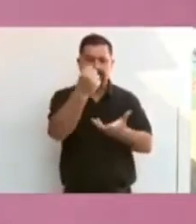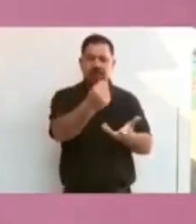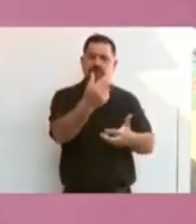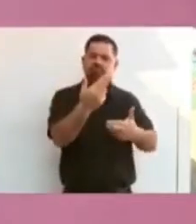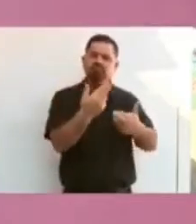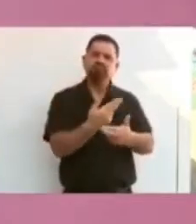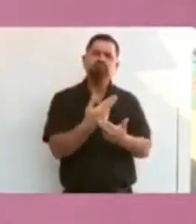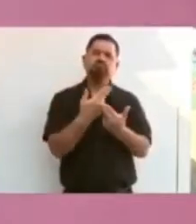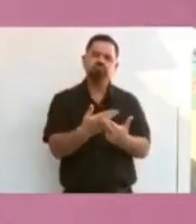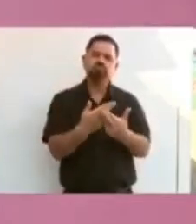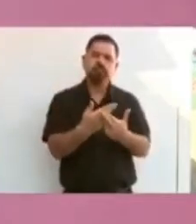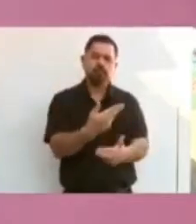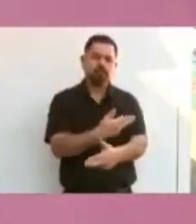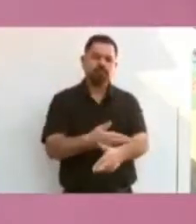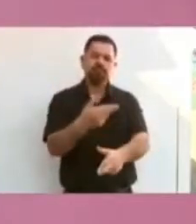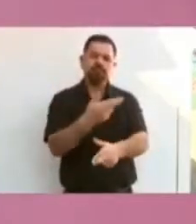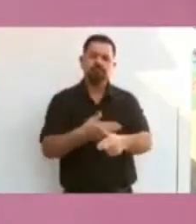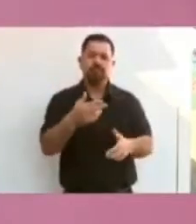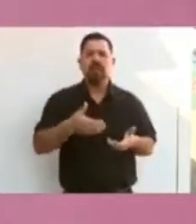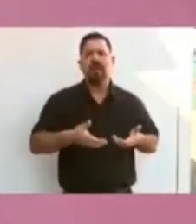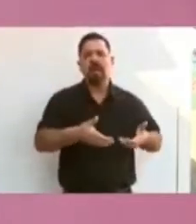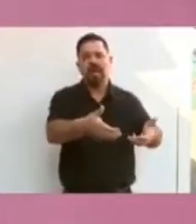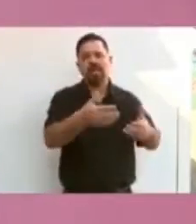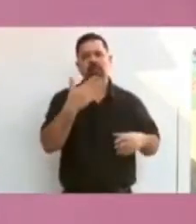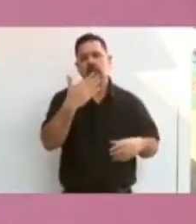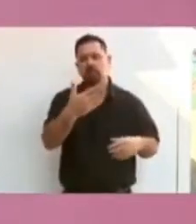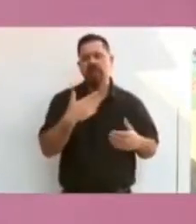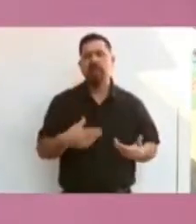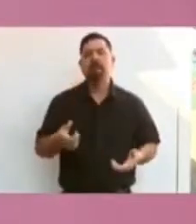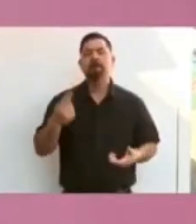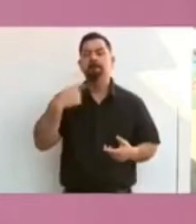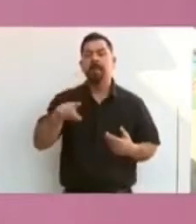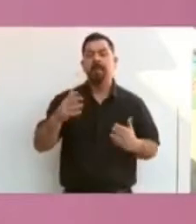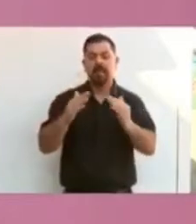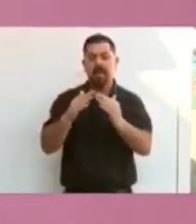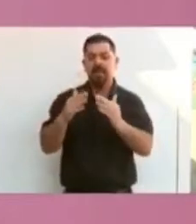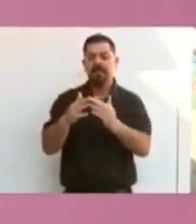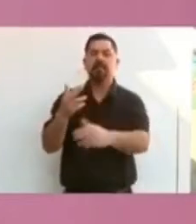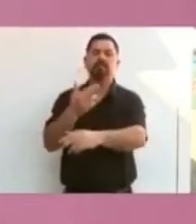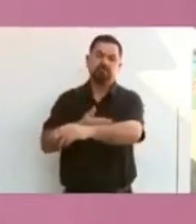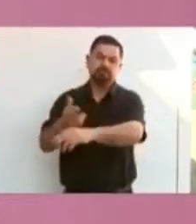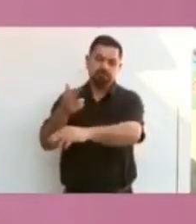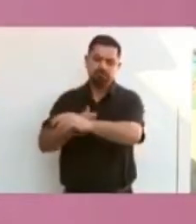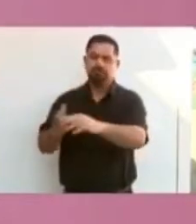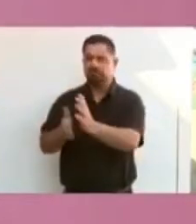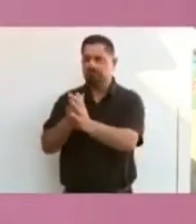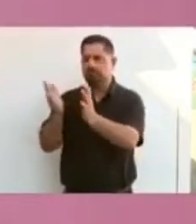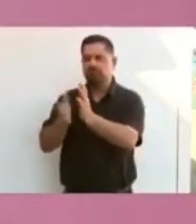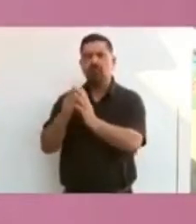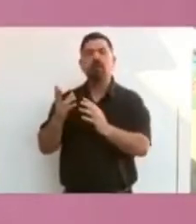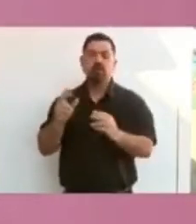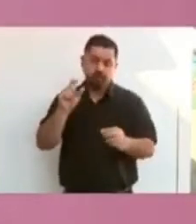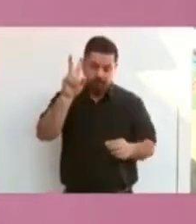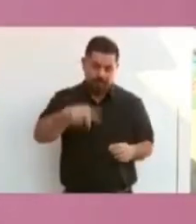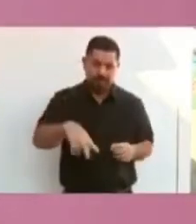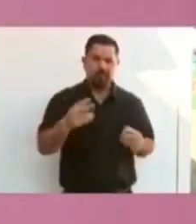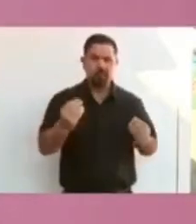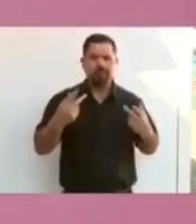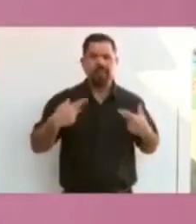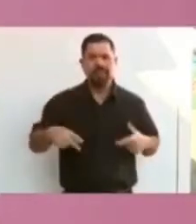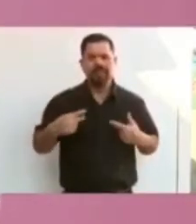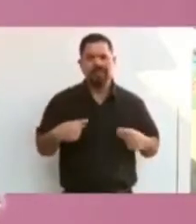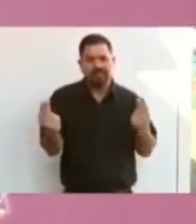recurso importante para vialidades, un recurso importante para vivienda, que es tan importante para la gente que más lo necesita, que